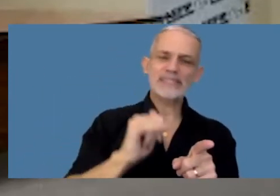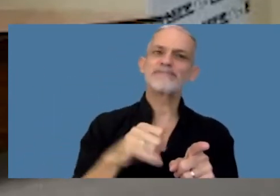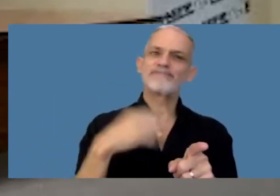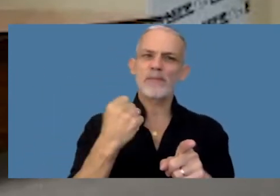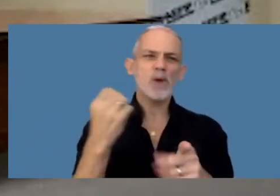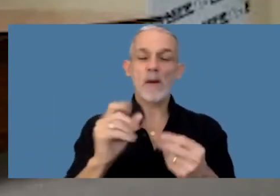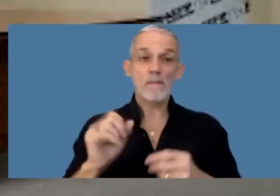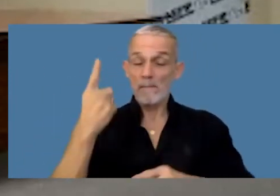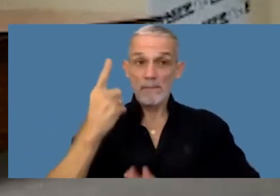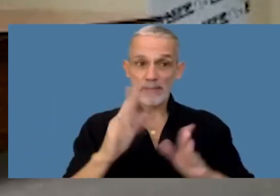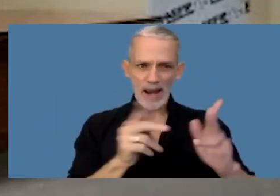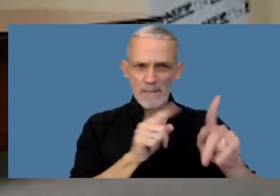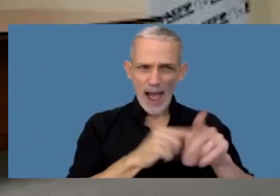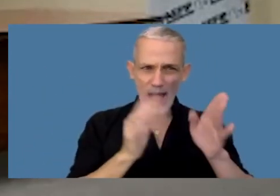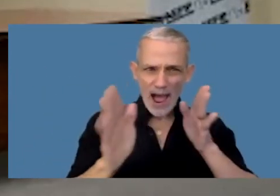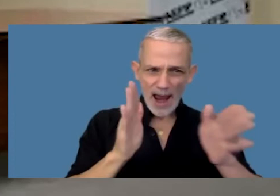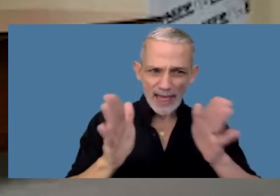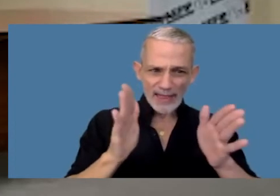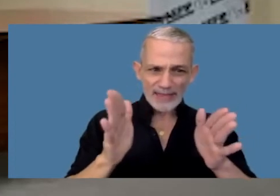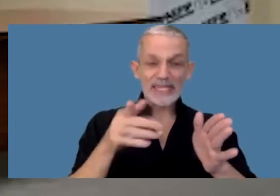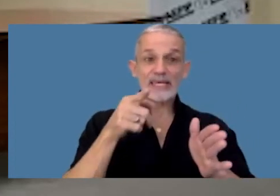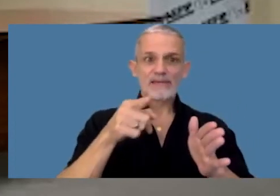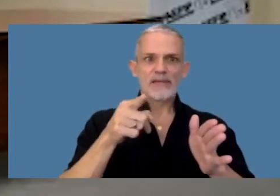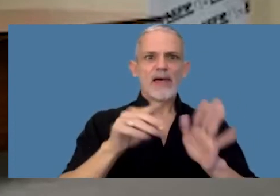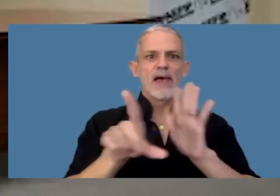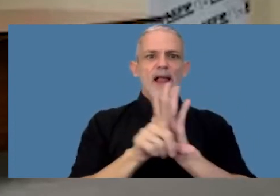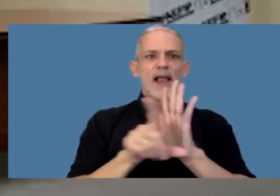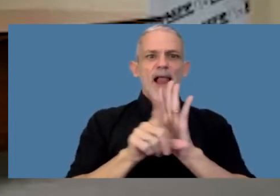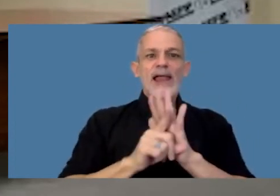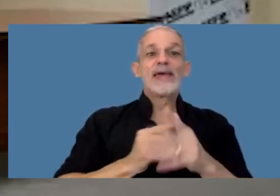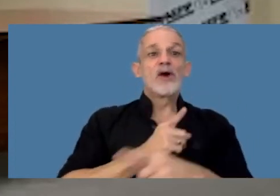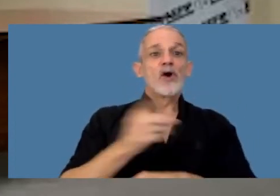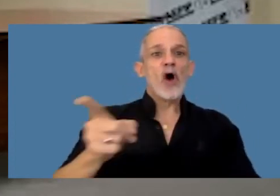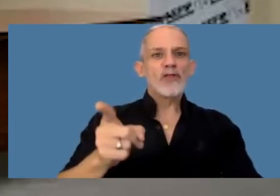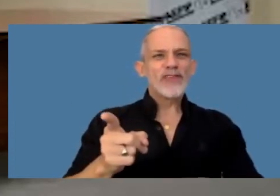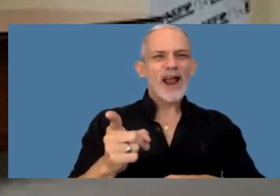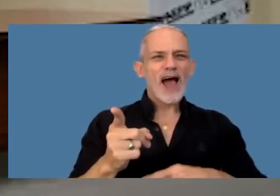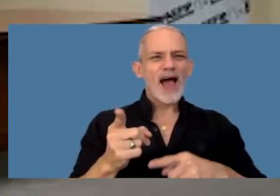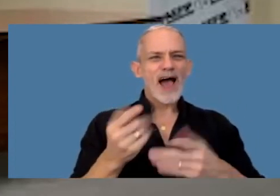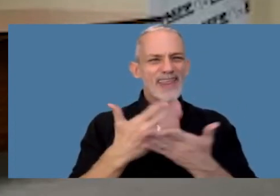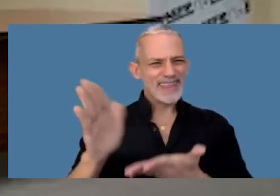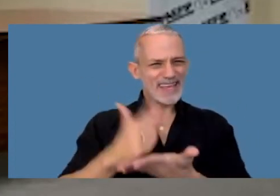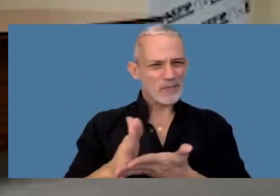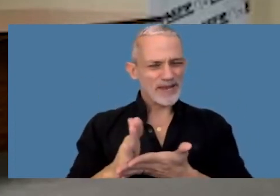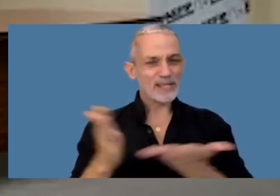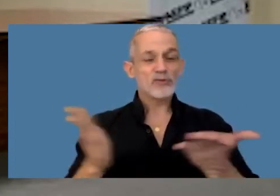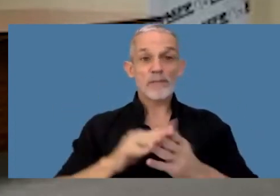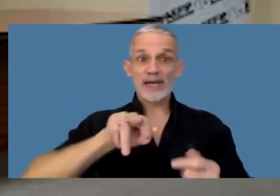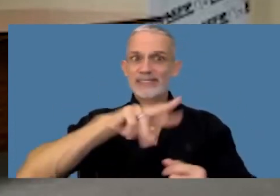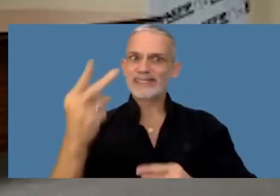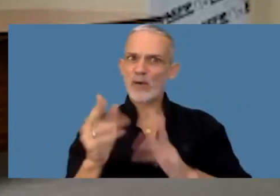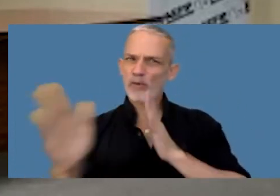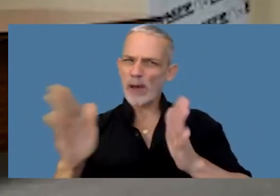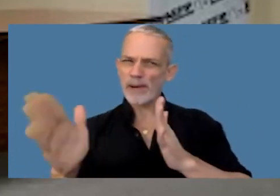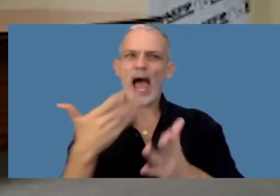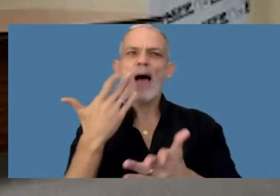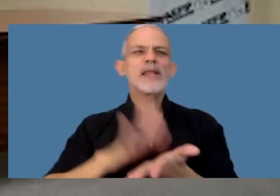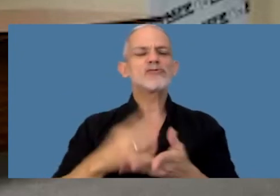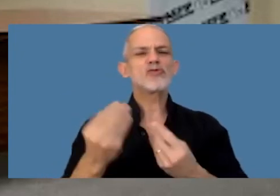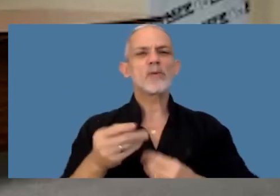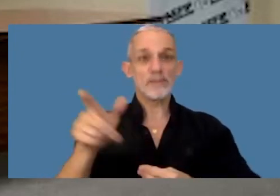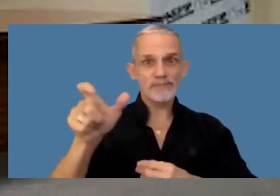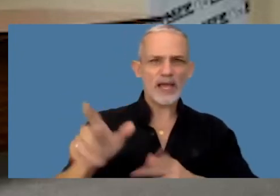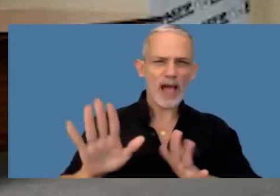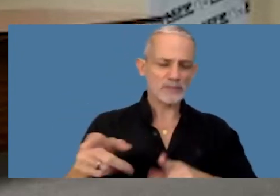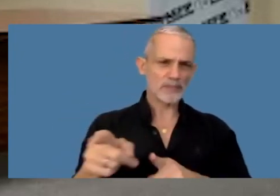primera parte de la ley antidiscriminatoria. Porque en la segunda parte habla de opinión gremial, pero en la